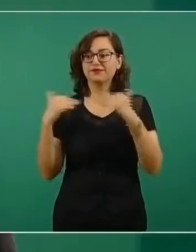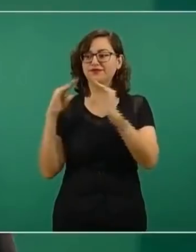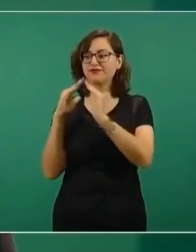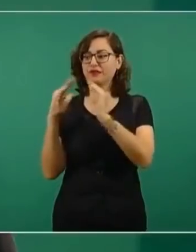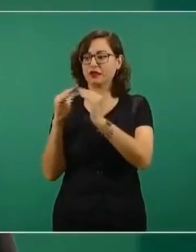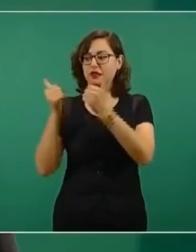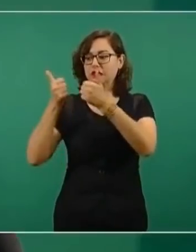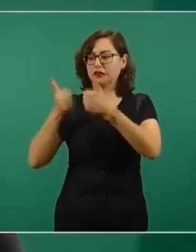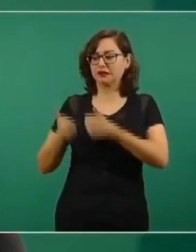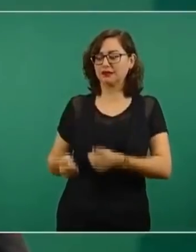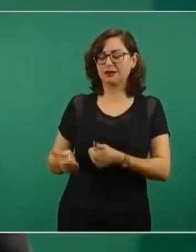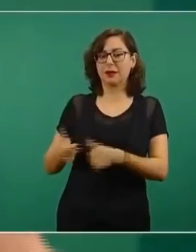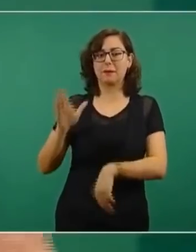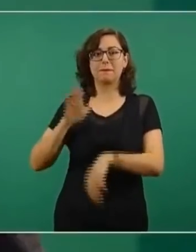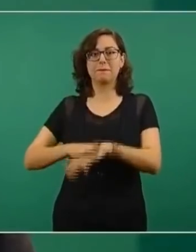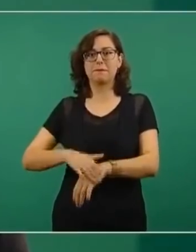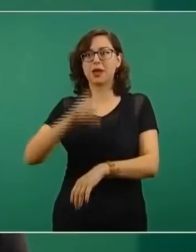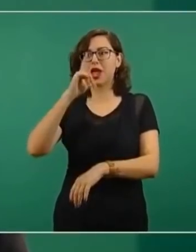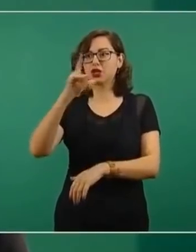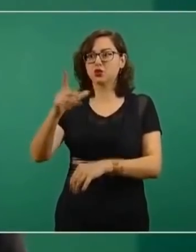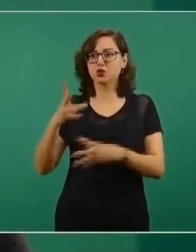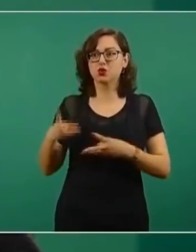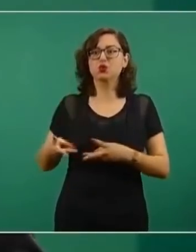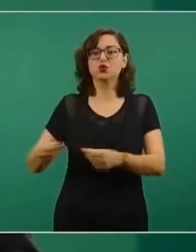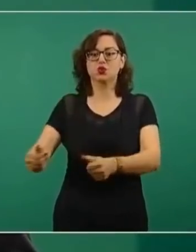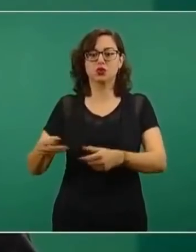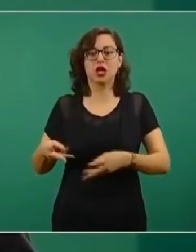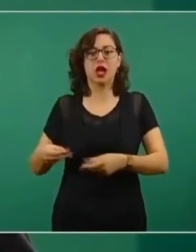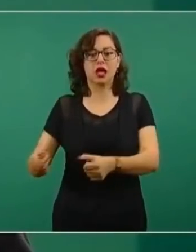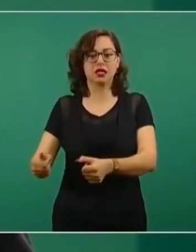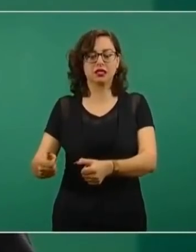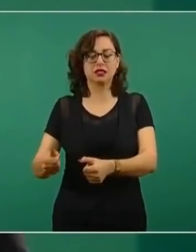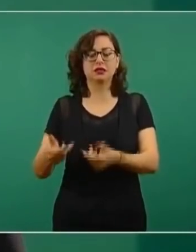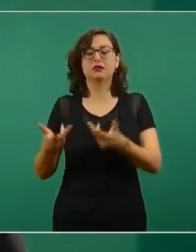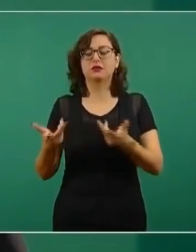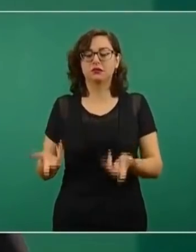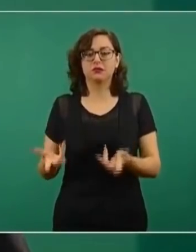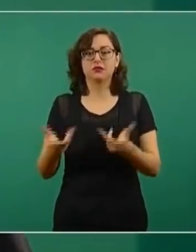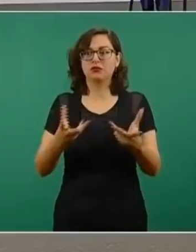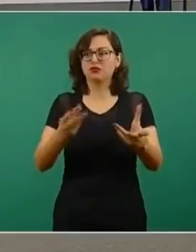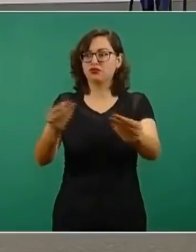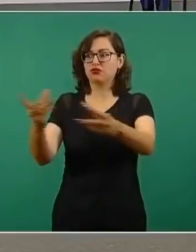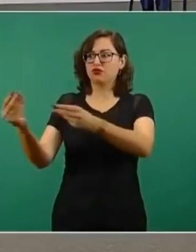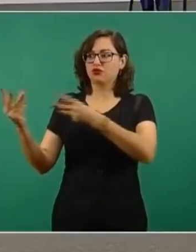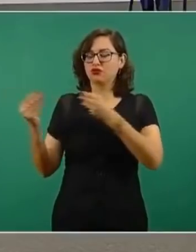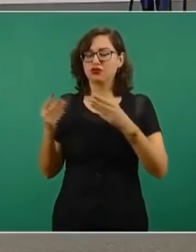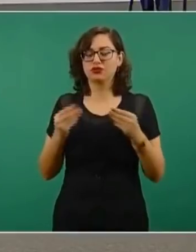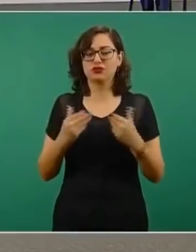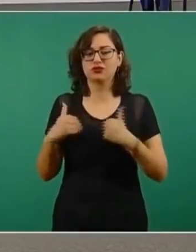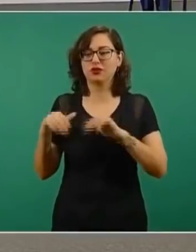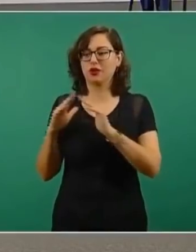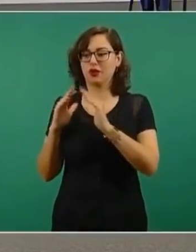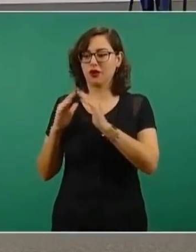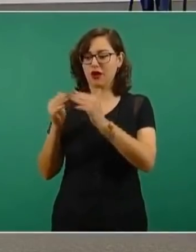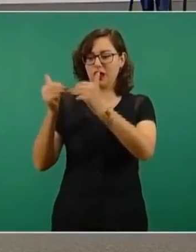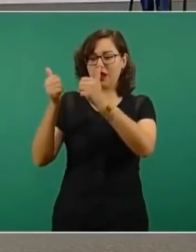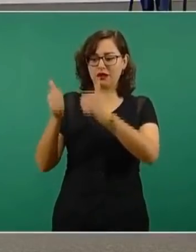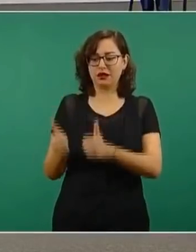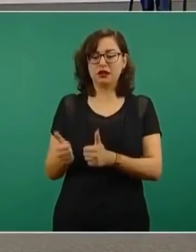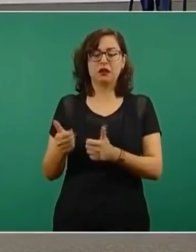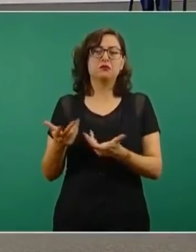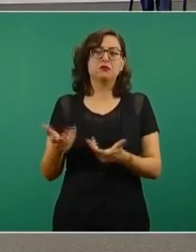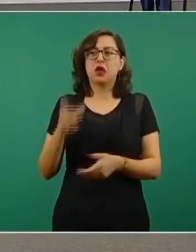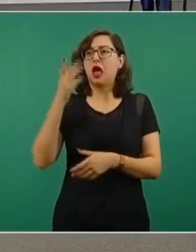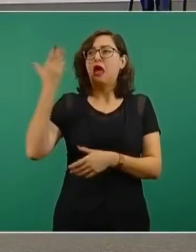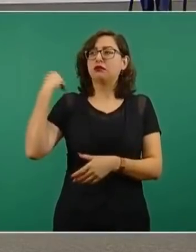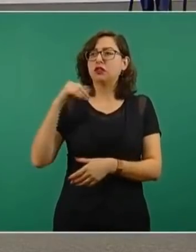todos los domicilios y que íbamos a tener un bloque de migración a clientes domésticos para consumo bajo y a consumo